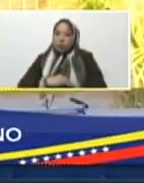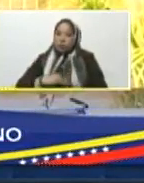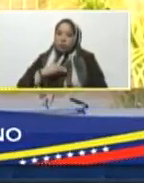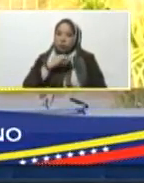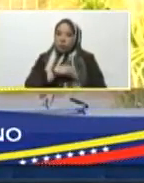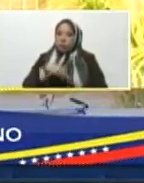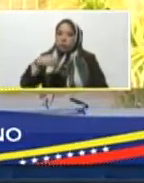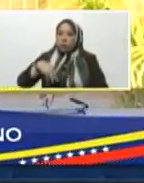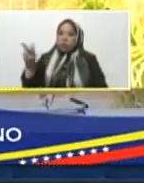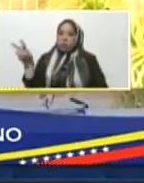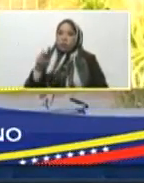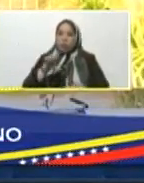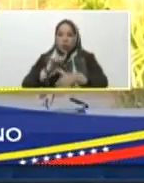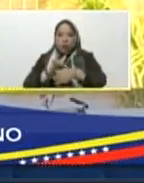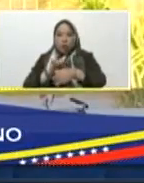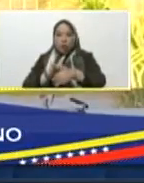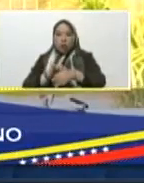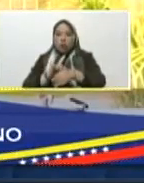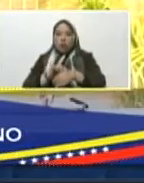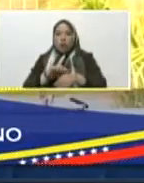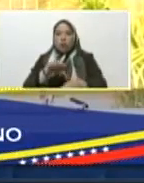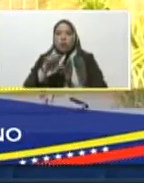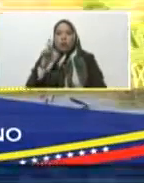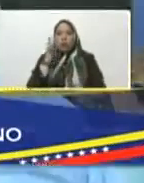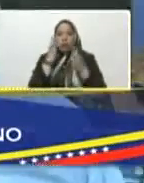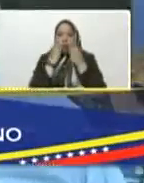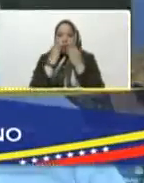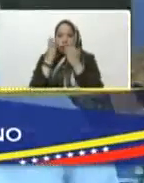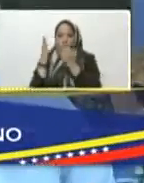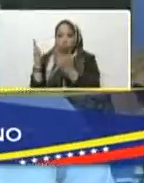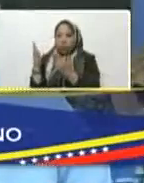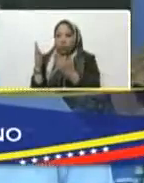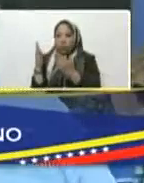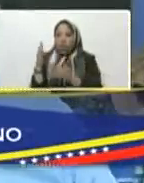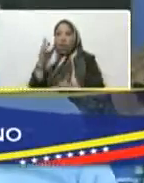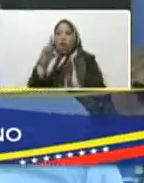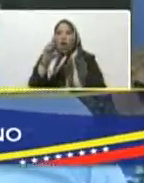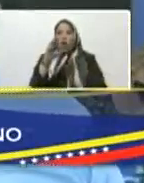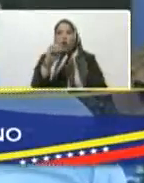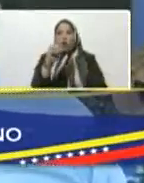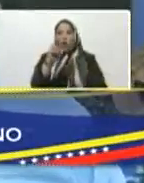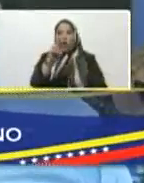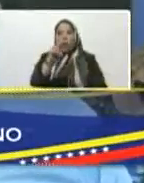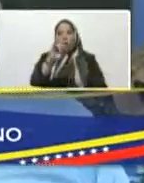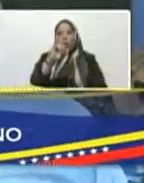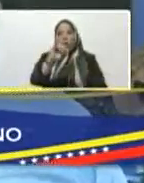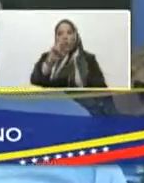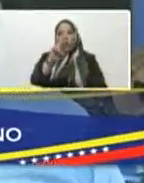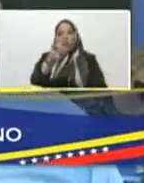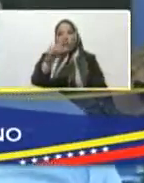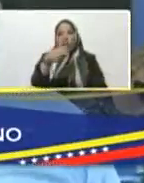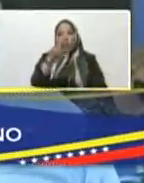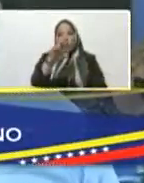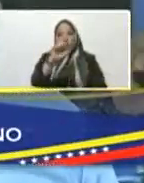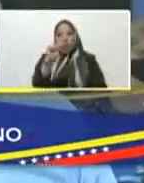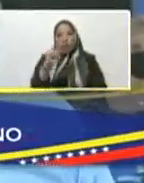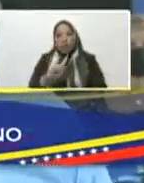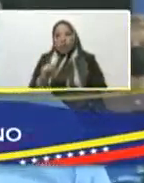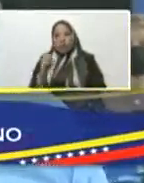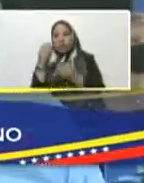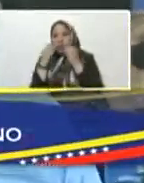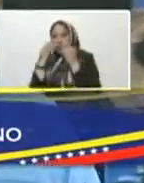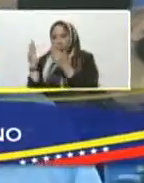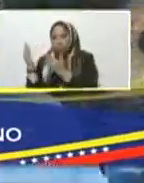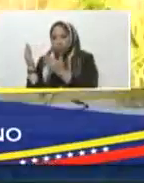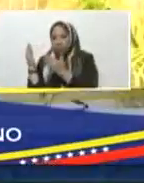en Venezuela, el doctor Rodrigo Rodríguez. Presente. Llega Rodrigo